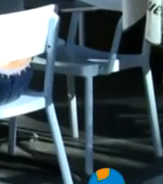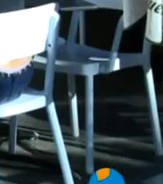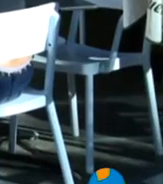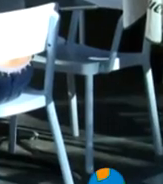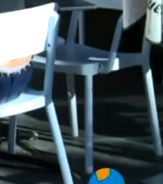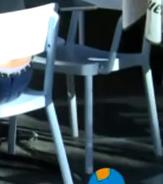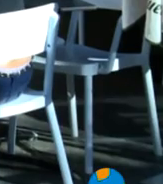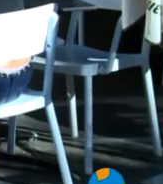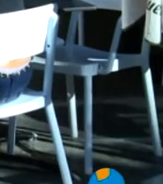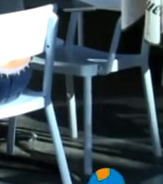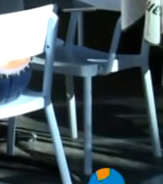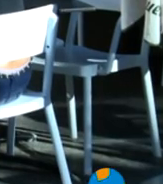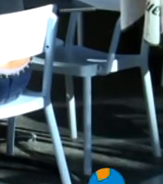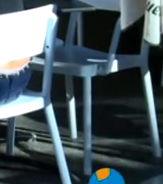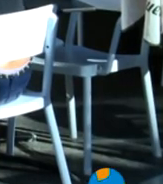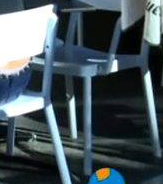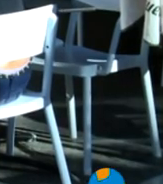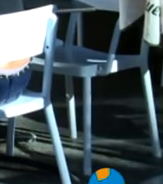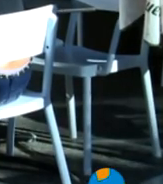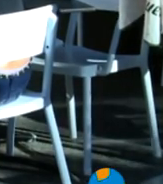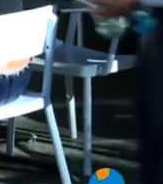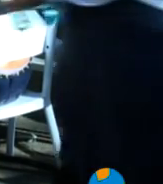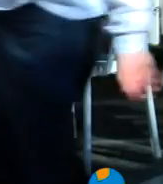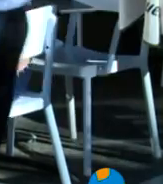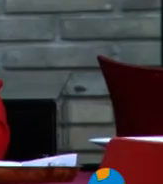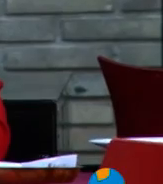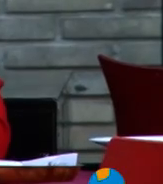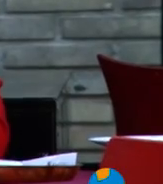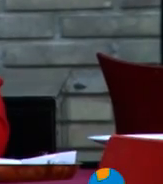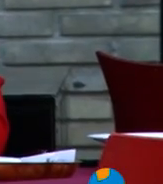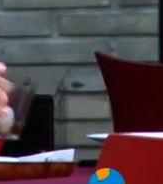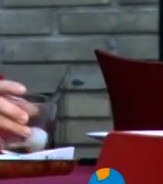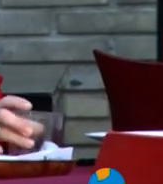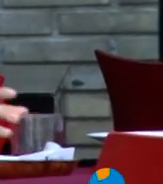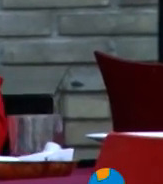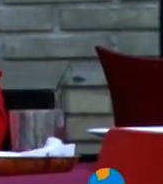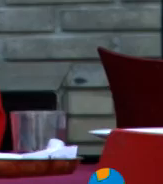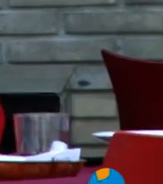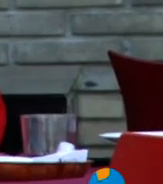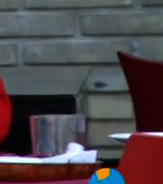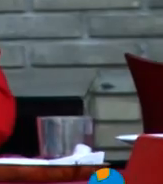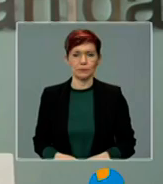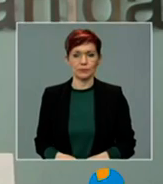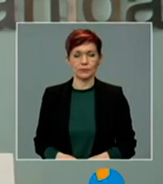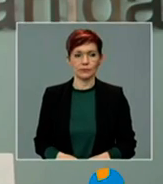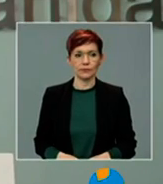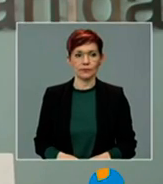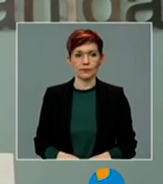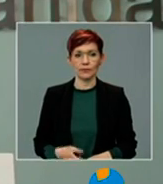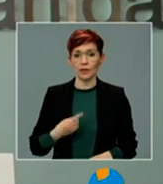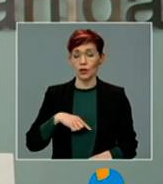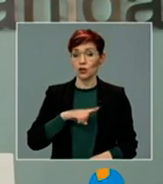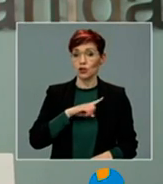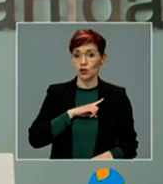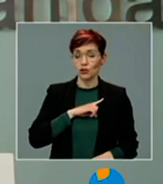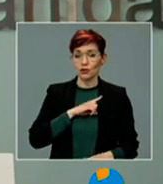las alarmas en la Consejería de Salud, pero que evidentemente también tengan que saltar en toda la sociedad murciana. En nuestras manos está